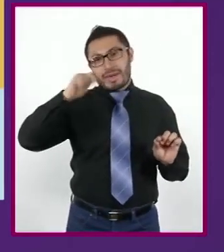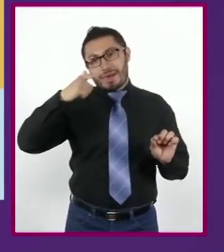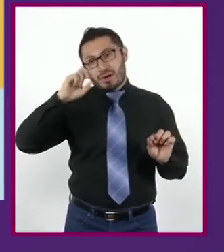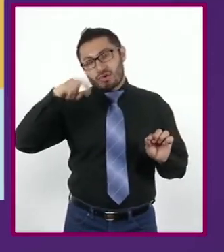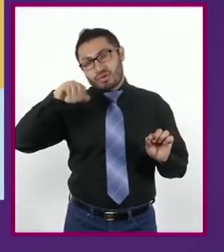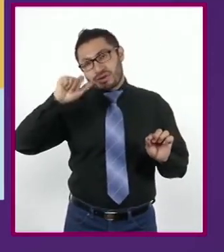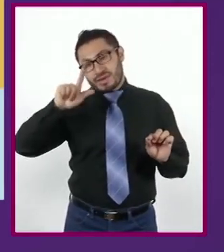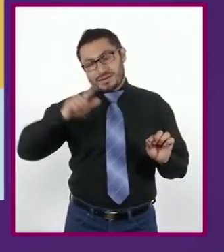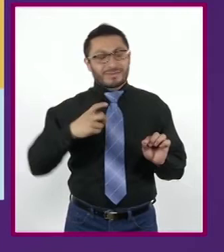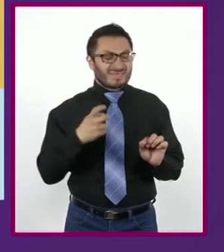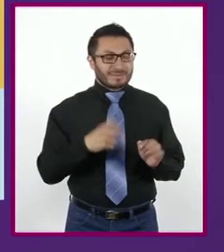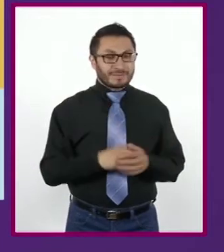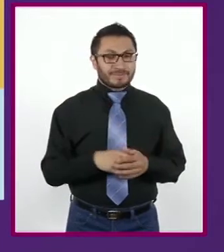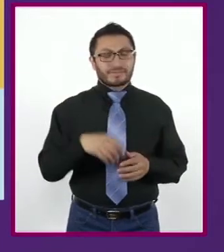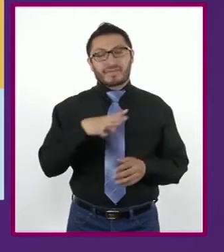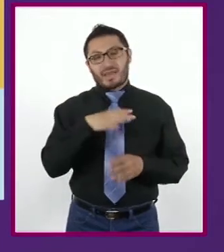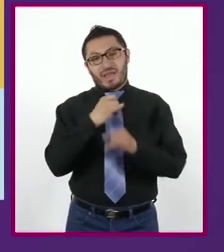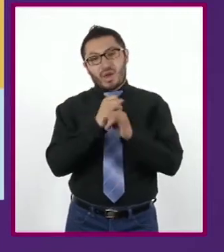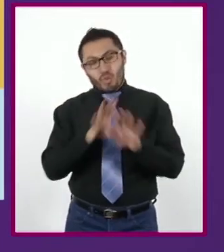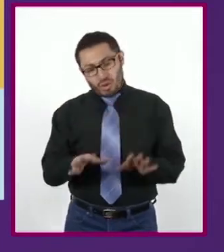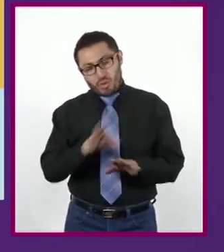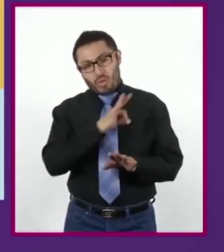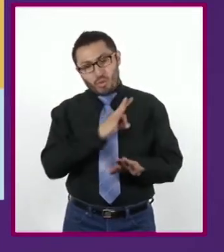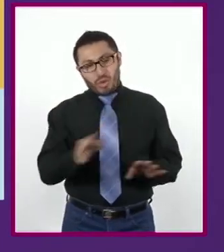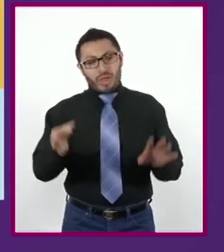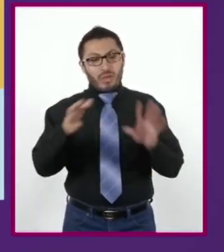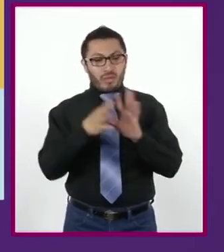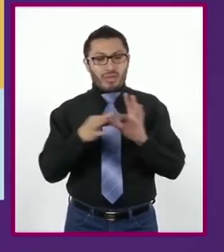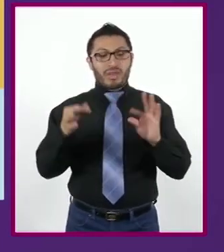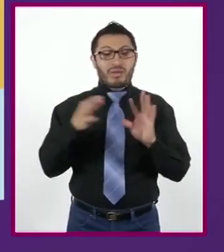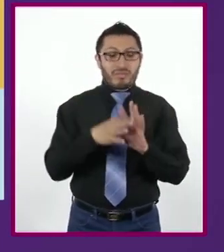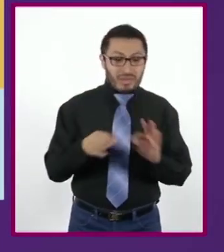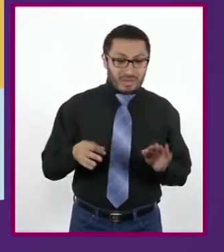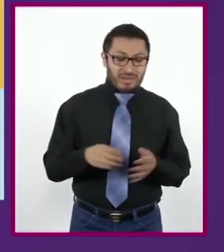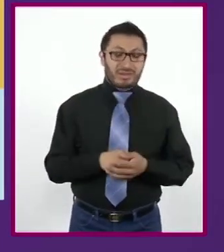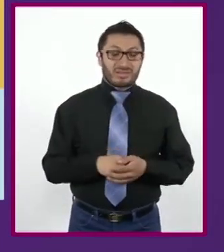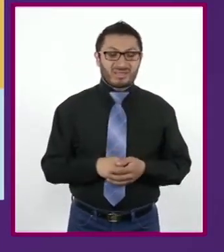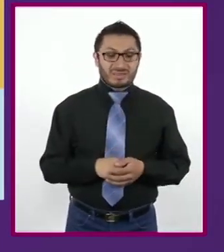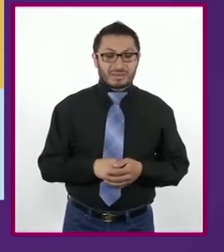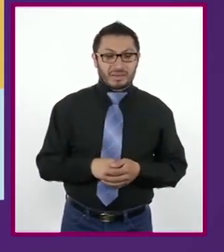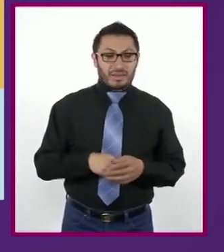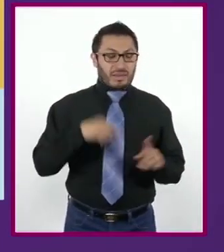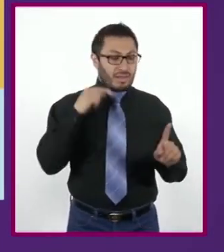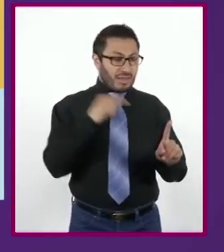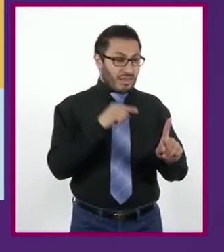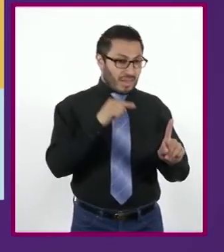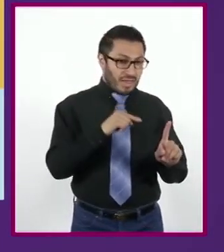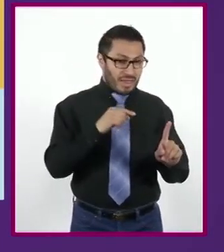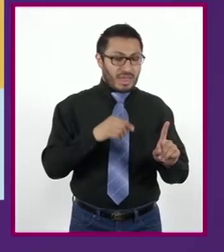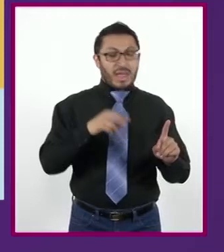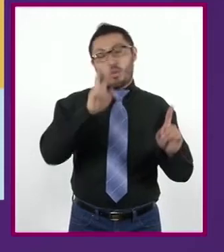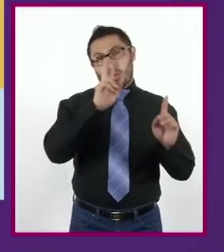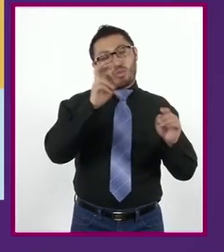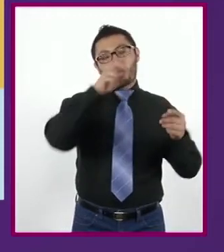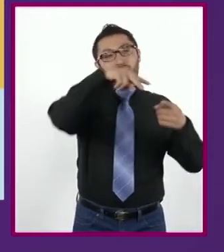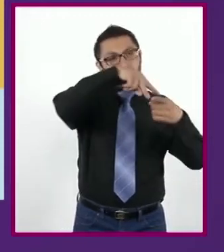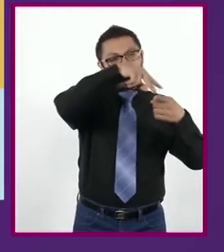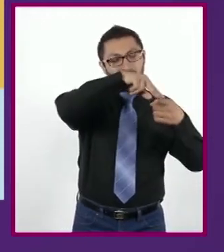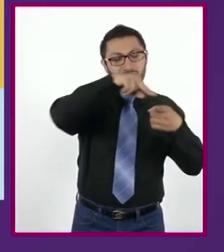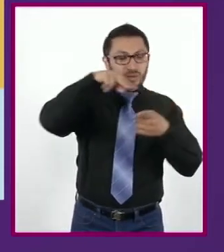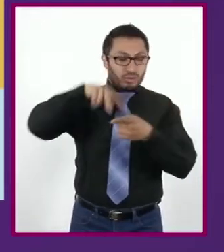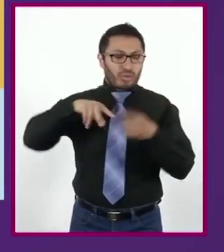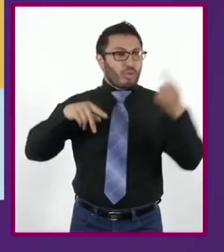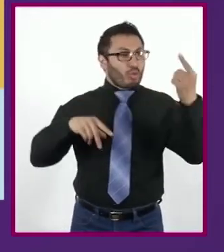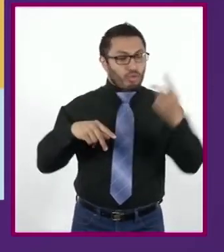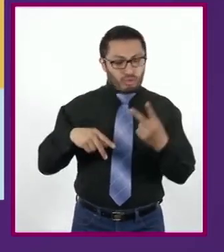Con la información que tenemos, se puede determinar que el o los triángulos 1 y